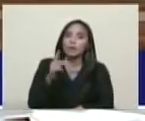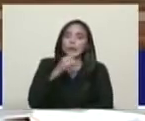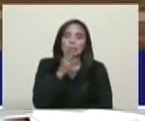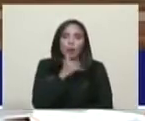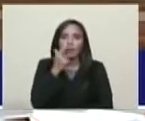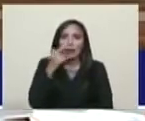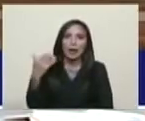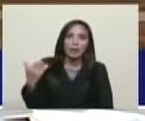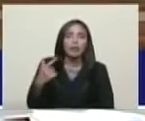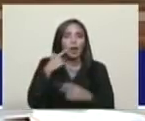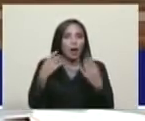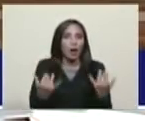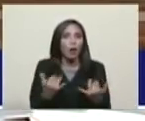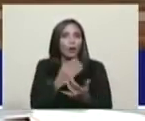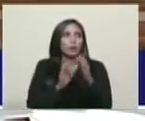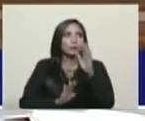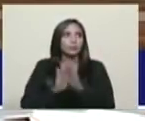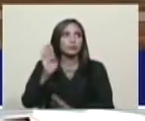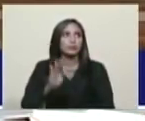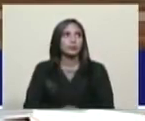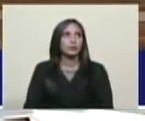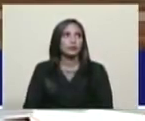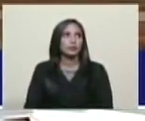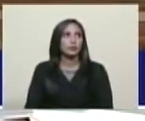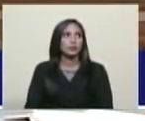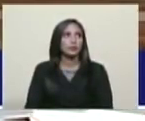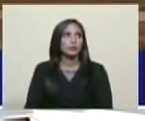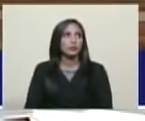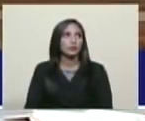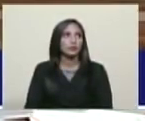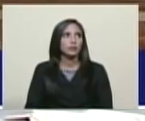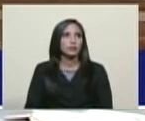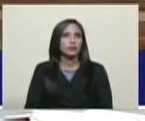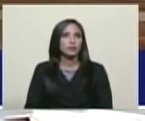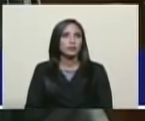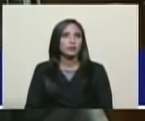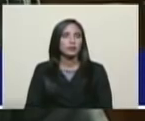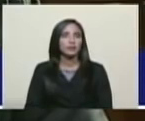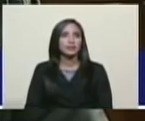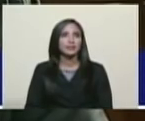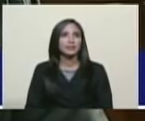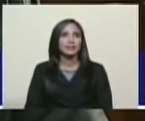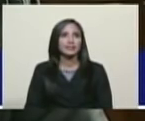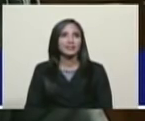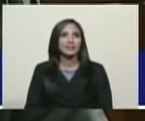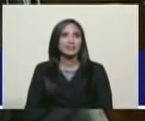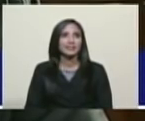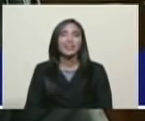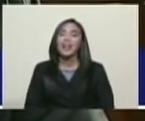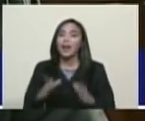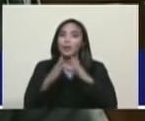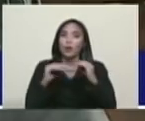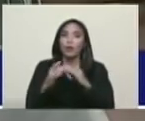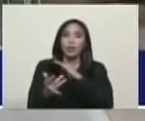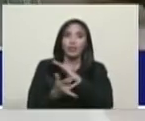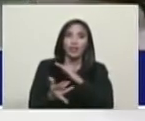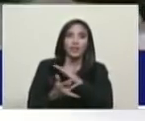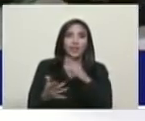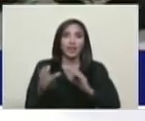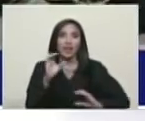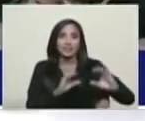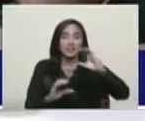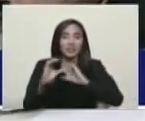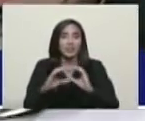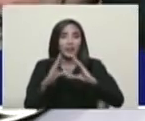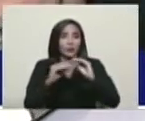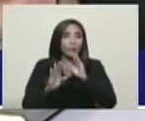empieza a tener, y tenemos que profundizar en la educación técnica, científica, universitaria, para la producción